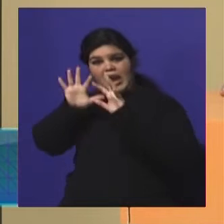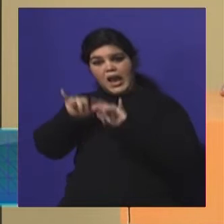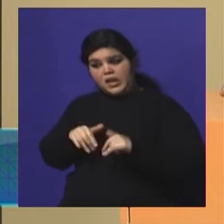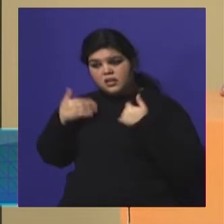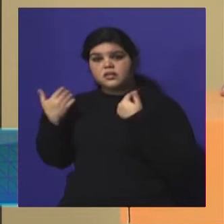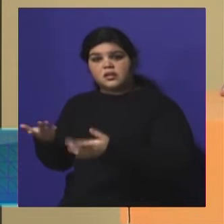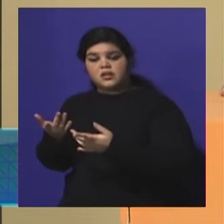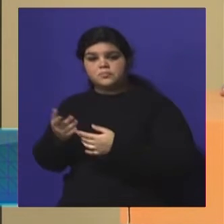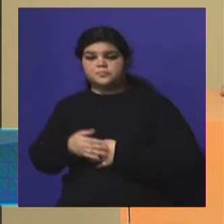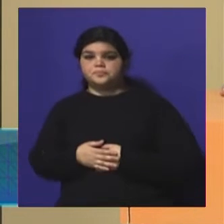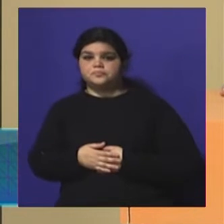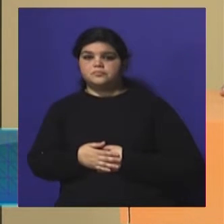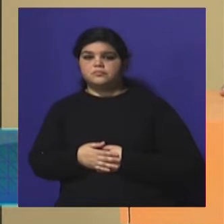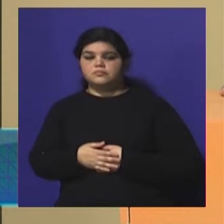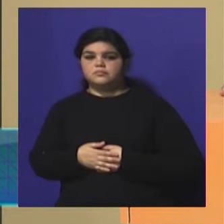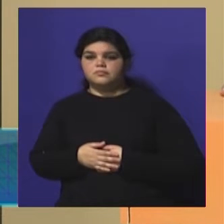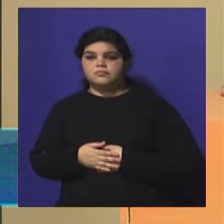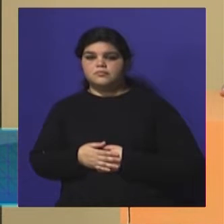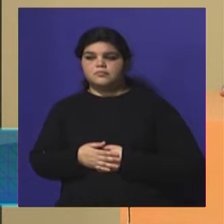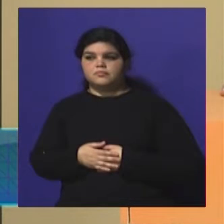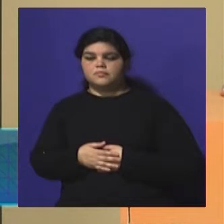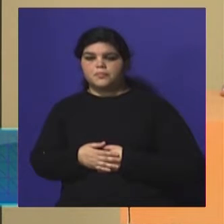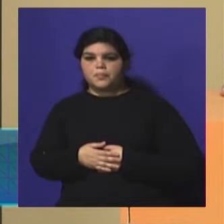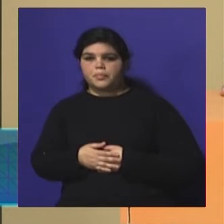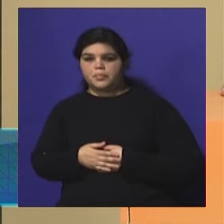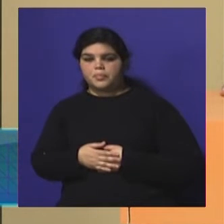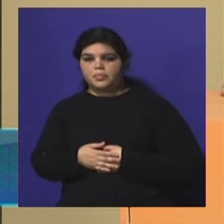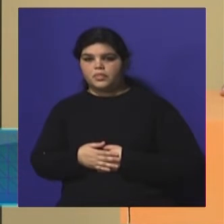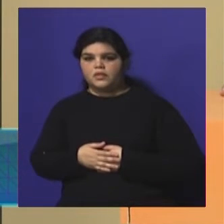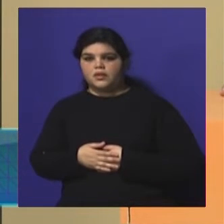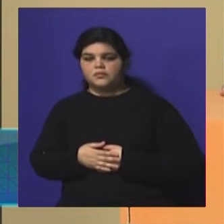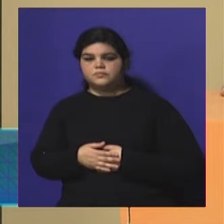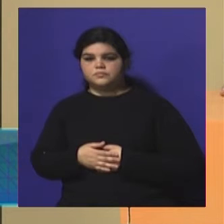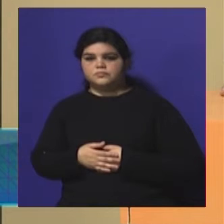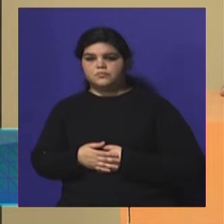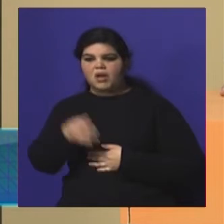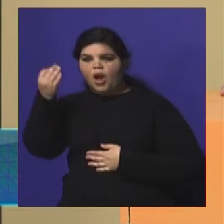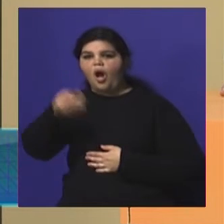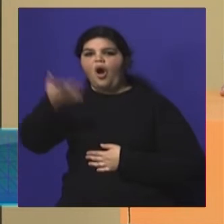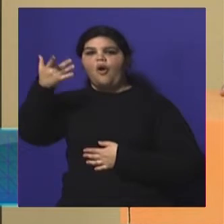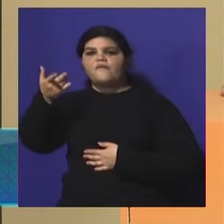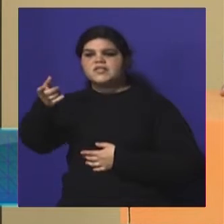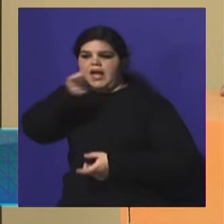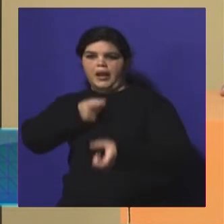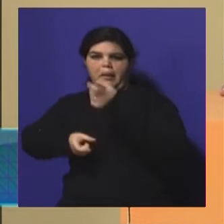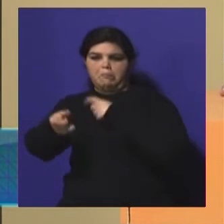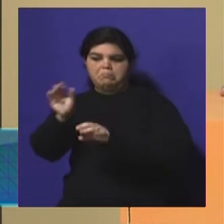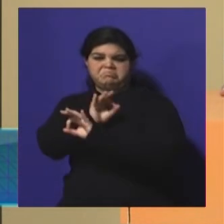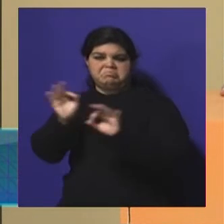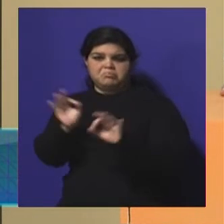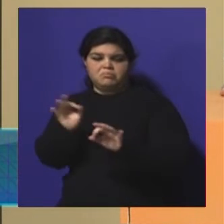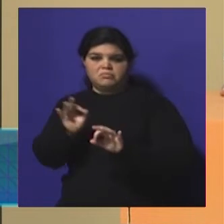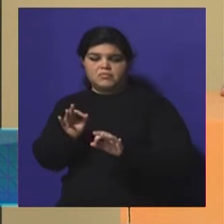Uh-huh. Pero bueno, hasta en ese momento oficialmente no había una respuesta. Pero la